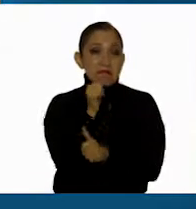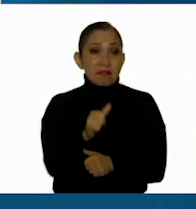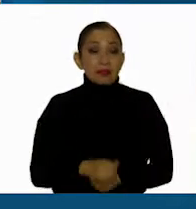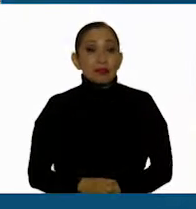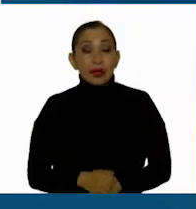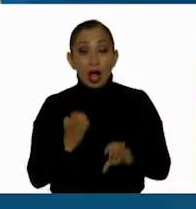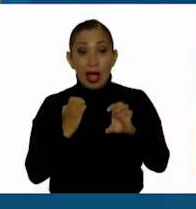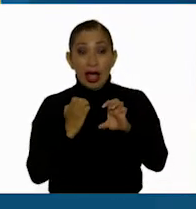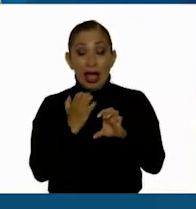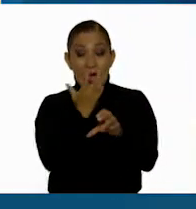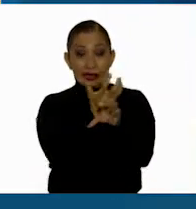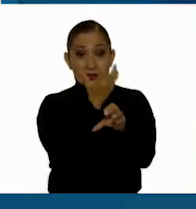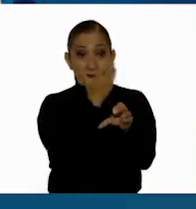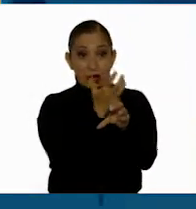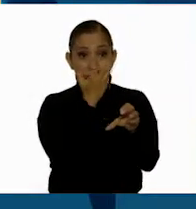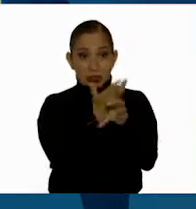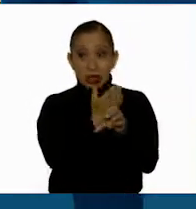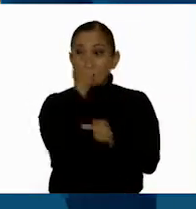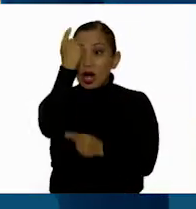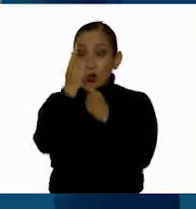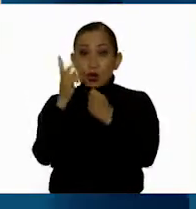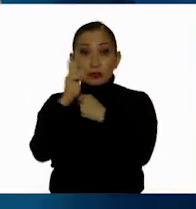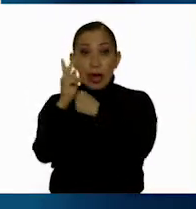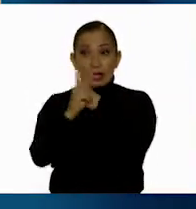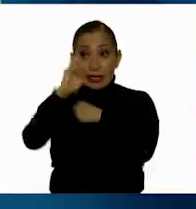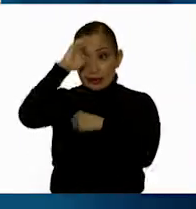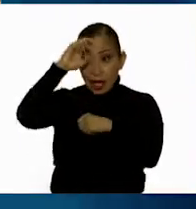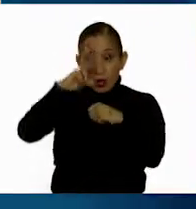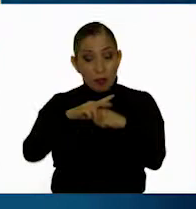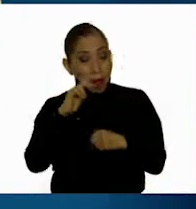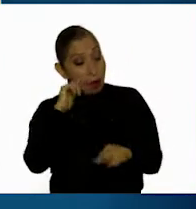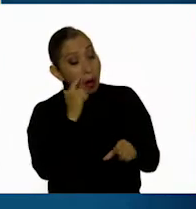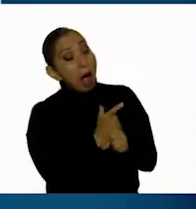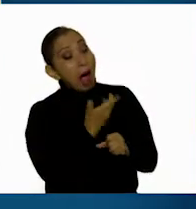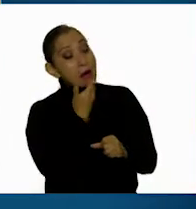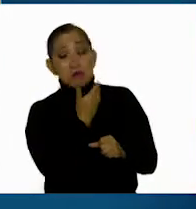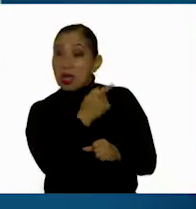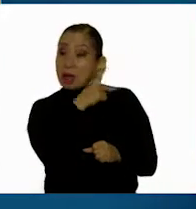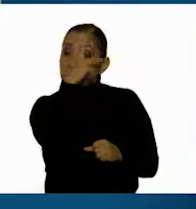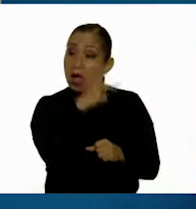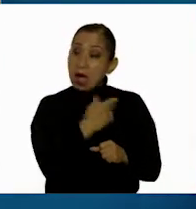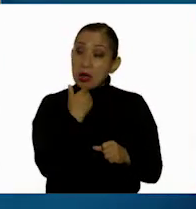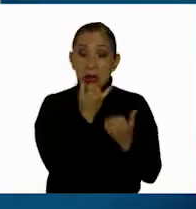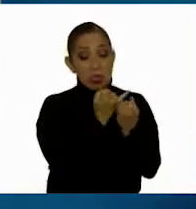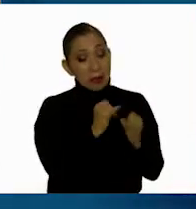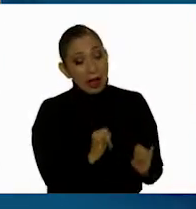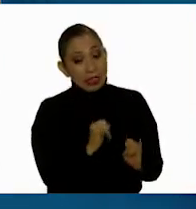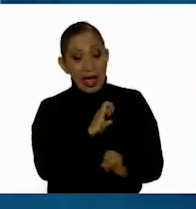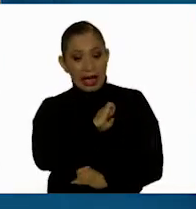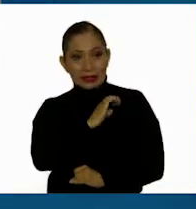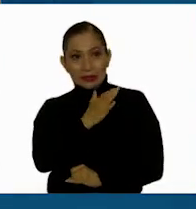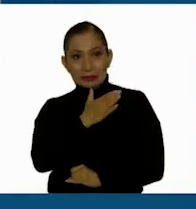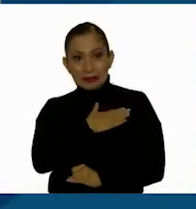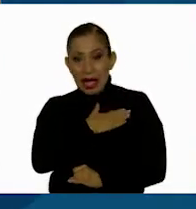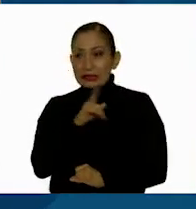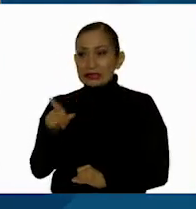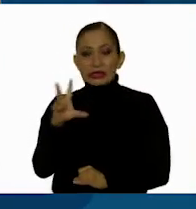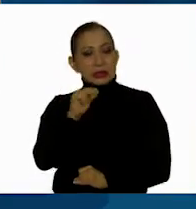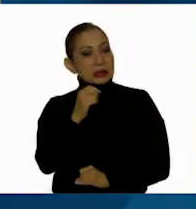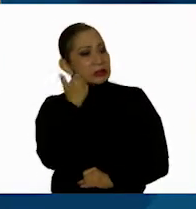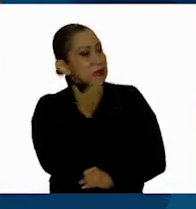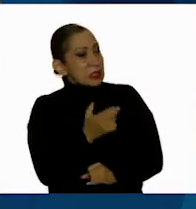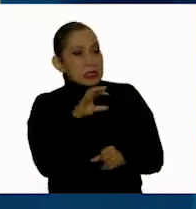Los Estados Unidos y algunas potencias europeas reconocieron al Estado mexicano. España, empero, se